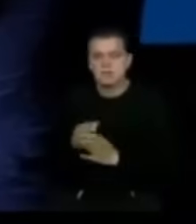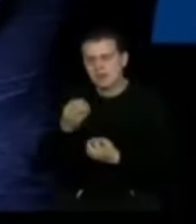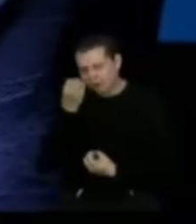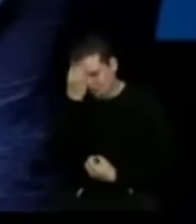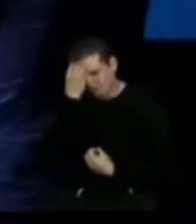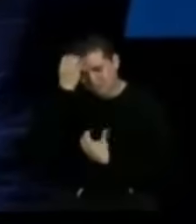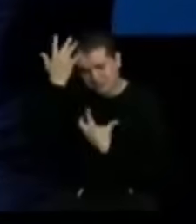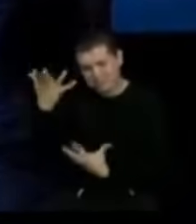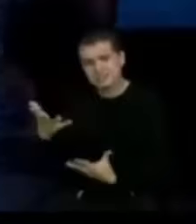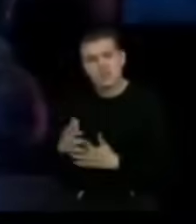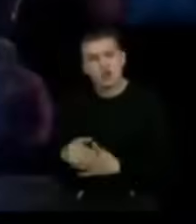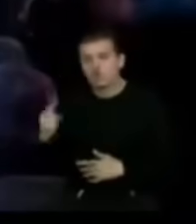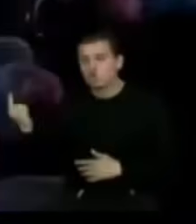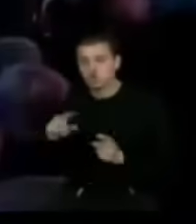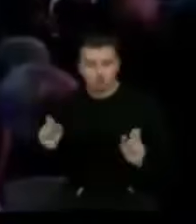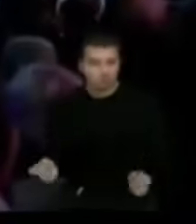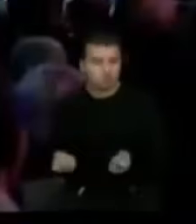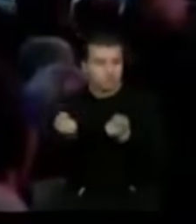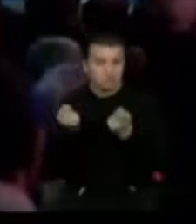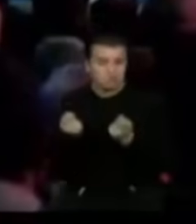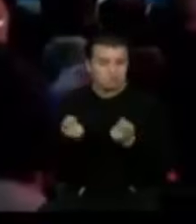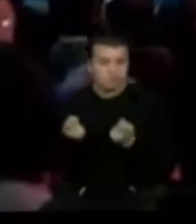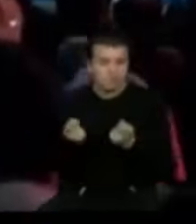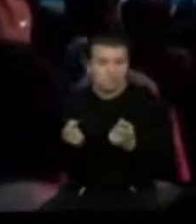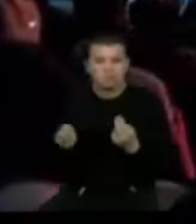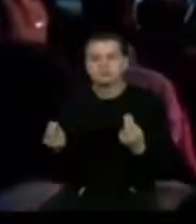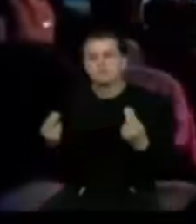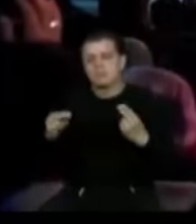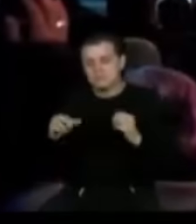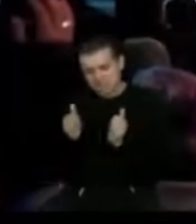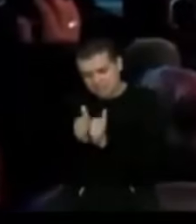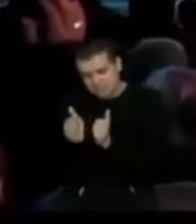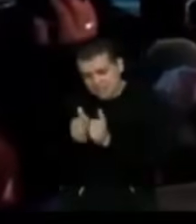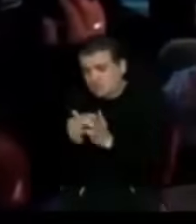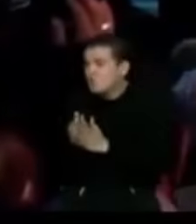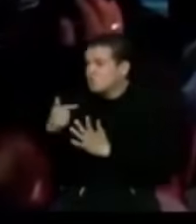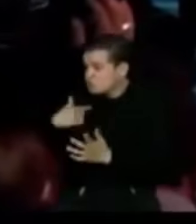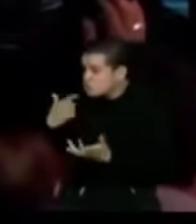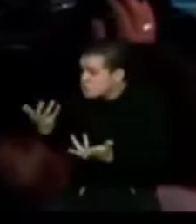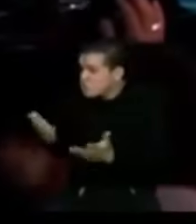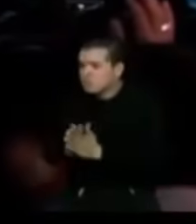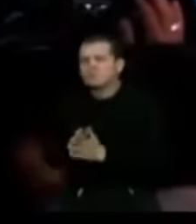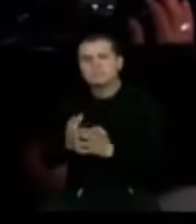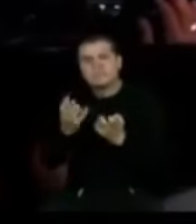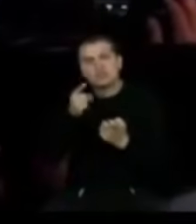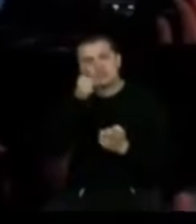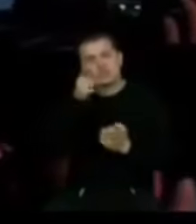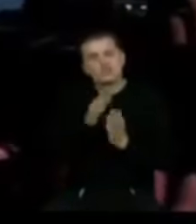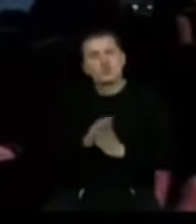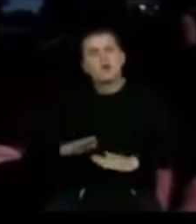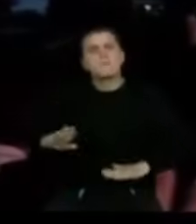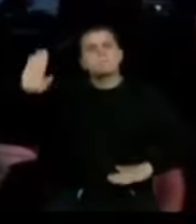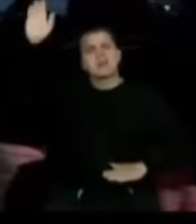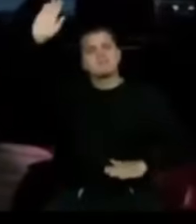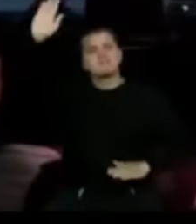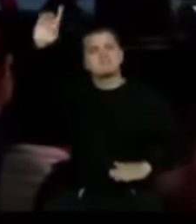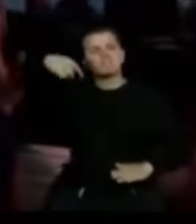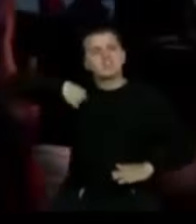no solamente recibir su salvación, sino de ser su discípulo. Quiero que ahí donde tú estás, que levantes una